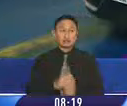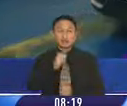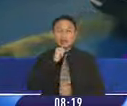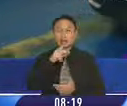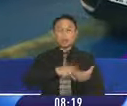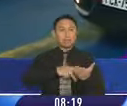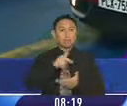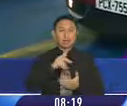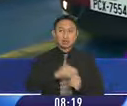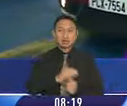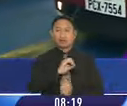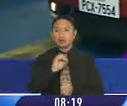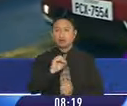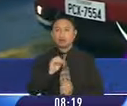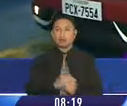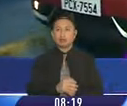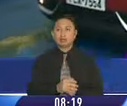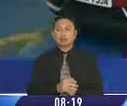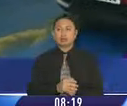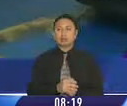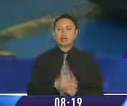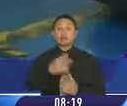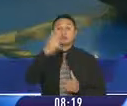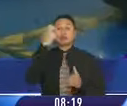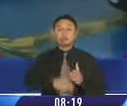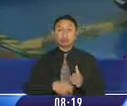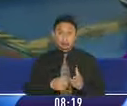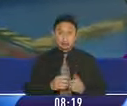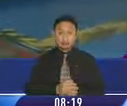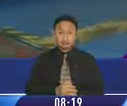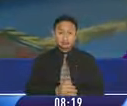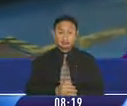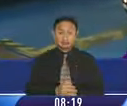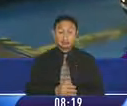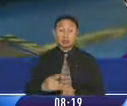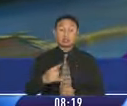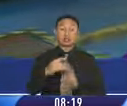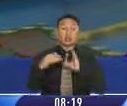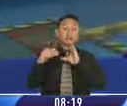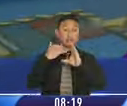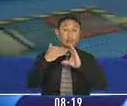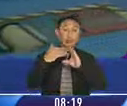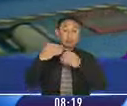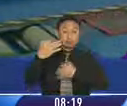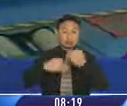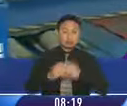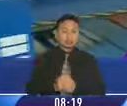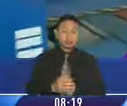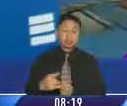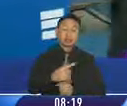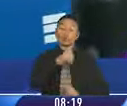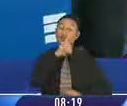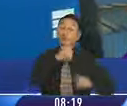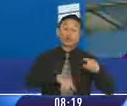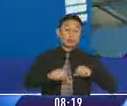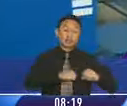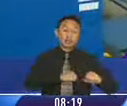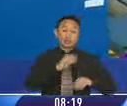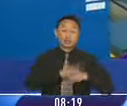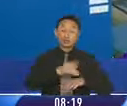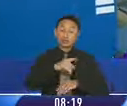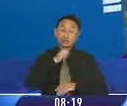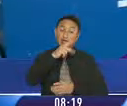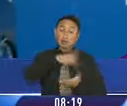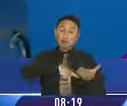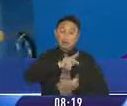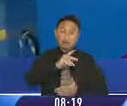pago o tiene una infracción, por ejemplo, también en el correo le indica, ¿no?, no se puede realizar su trámite por este motivo. Es